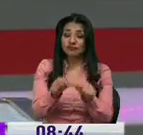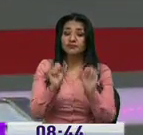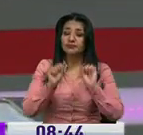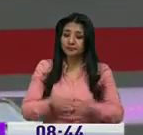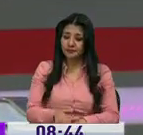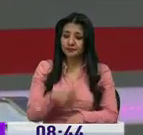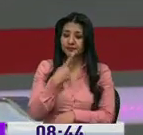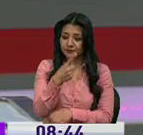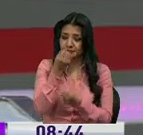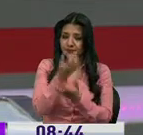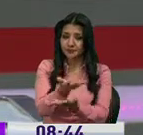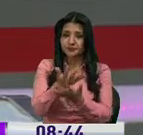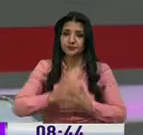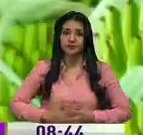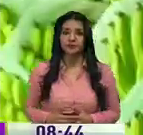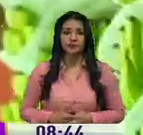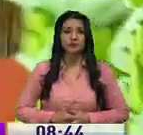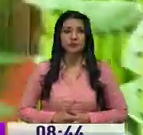Eso dijeron, le contamos.